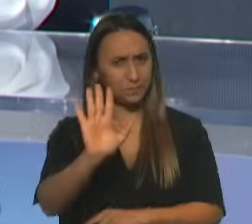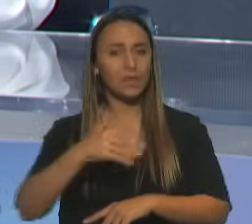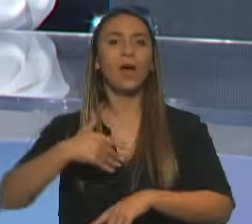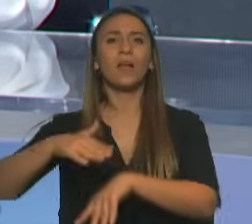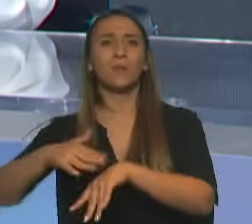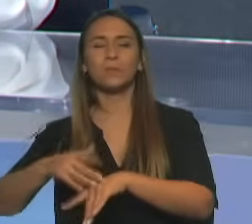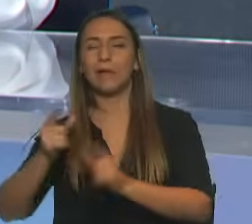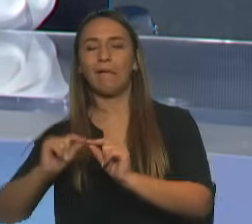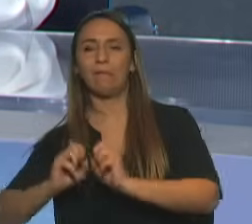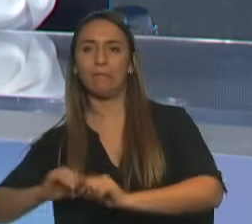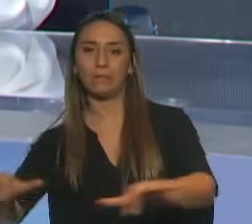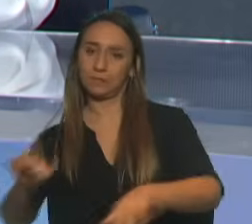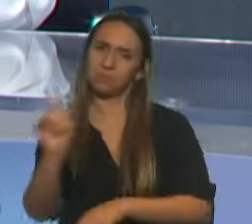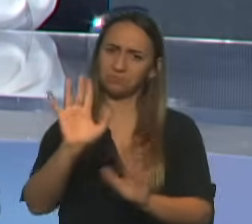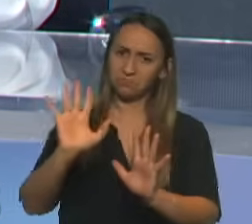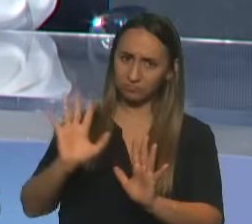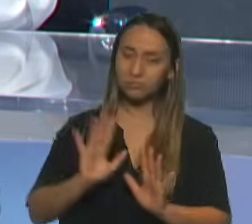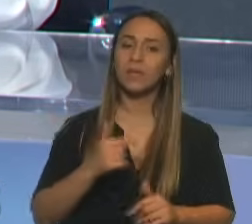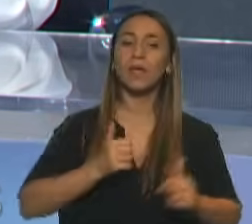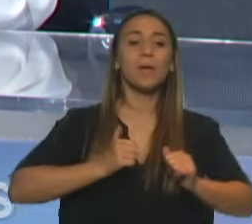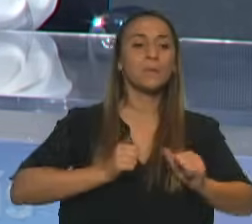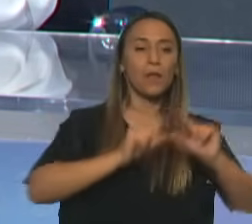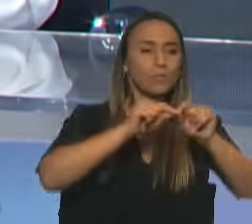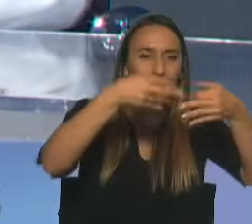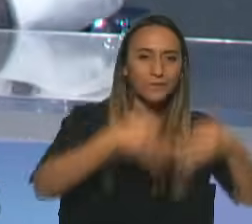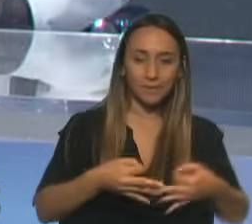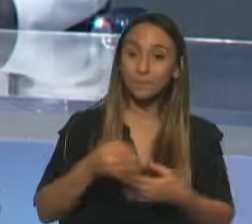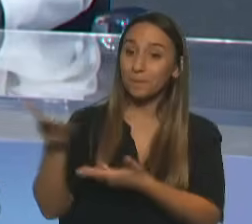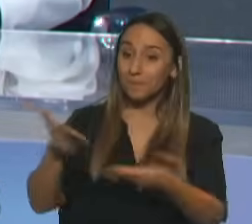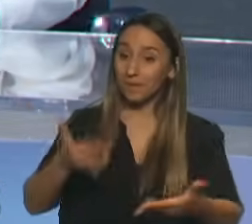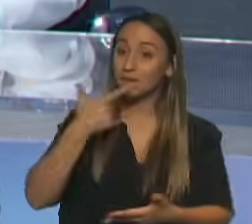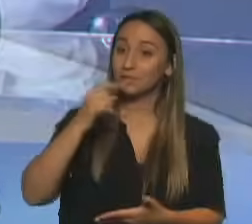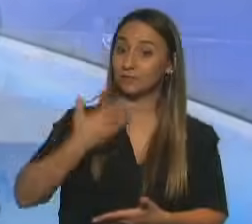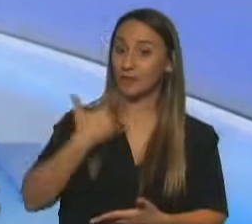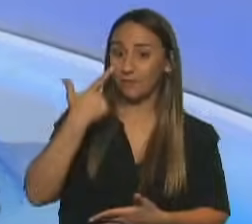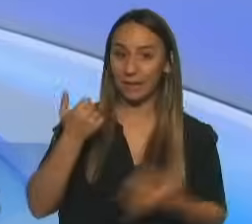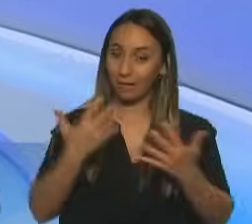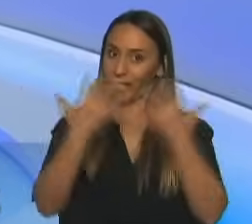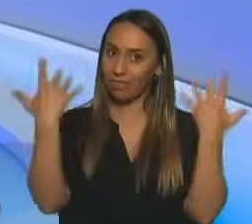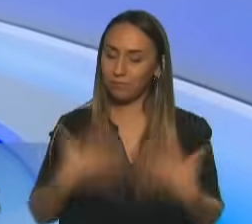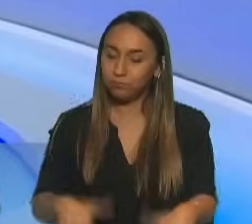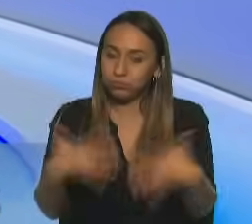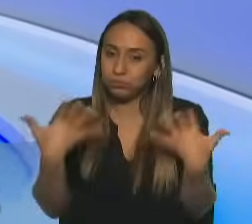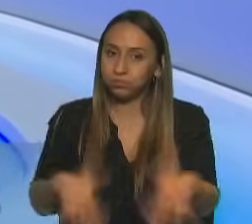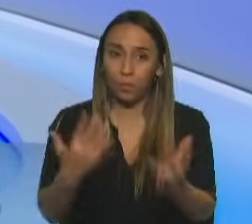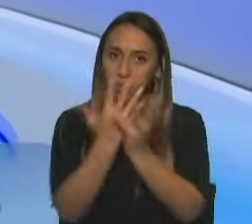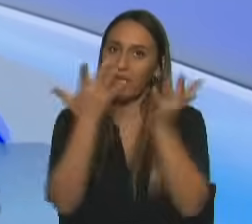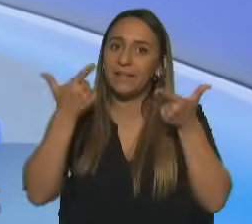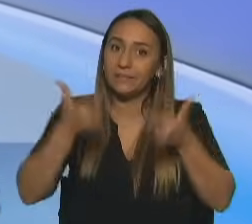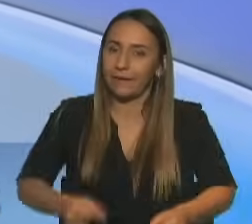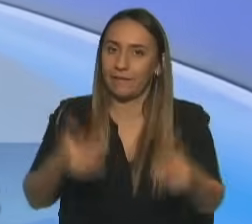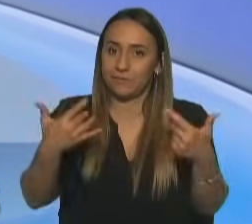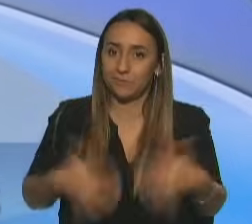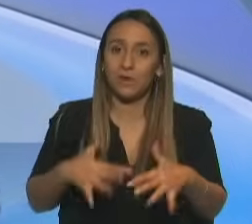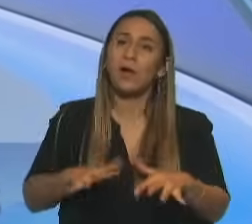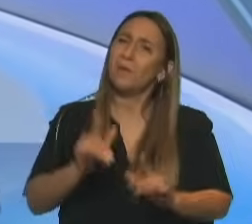efectivamente los números oficiales. Se suma Sofía Carama a esta mesa. Hola, Sofía, ¿Cómo bienvenida. andan? ¿Todo bien? Qué jornada. Gracias, qué intensa Sí. esta jornada para todo el